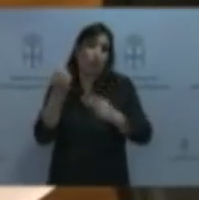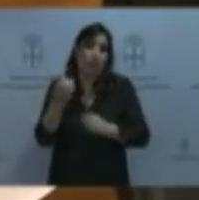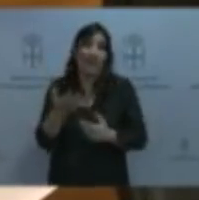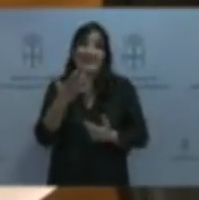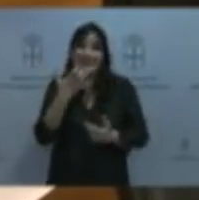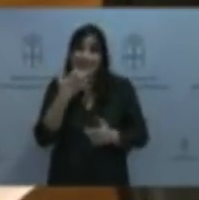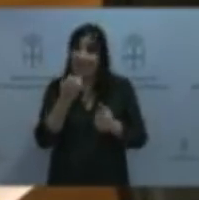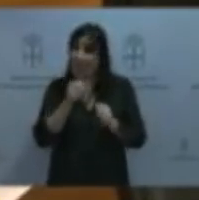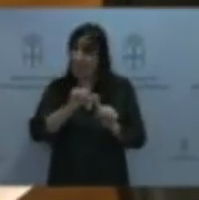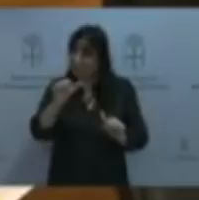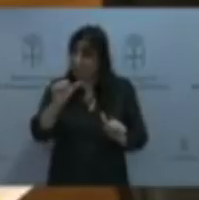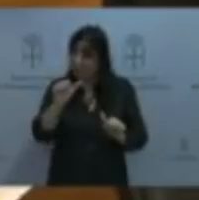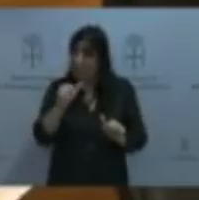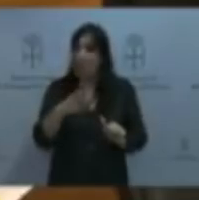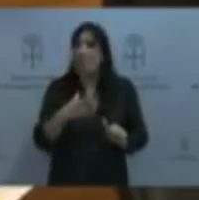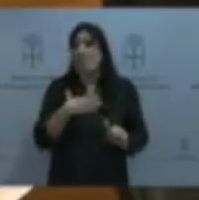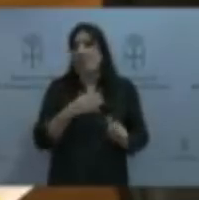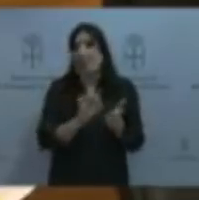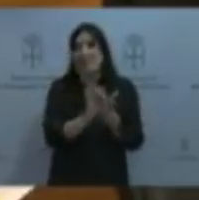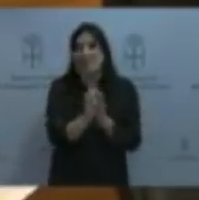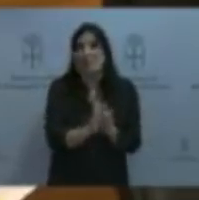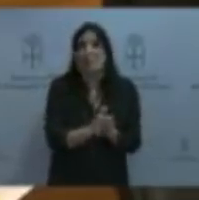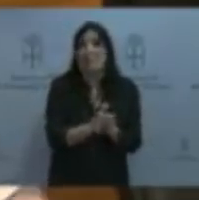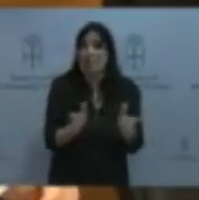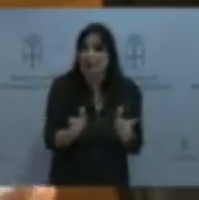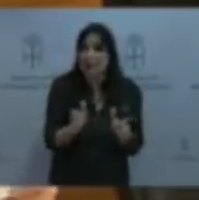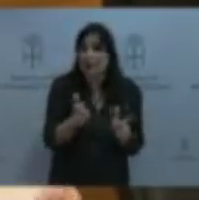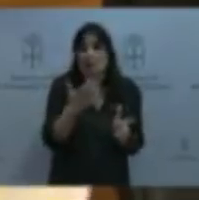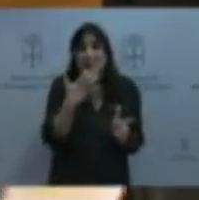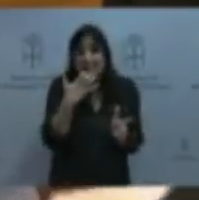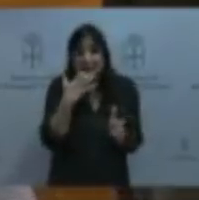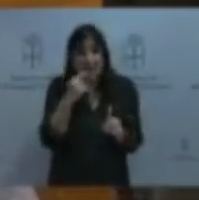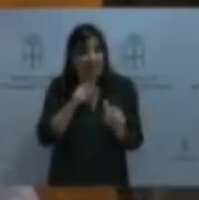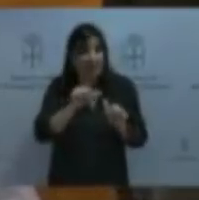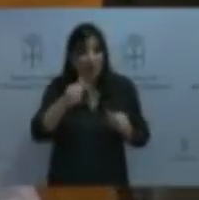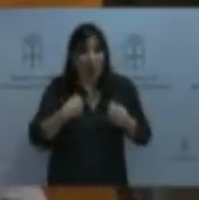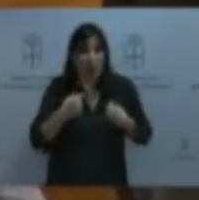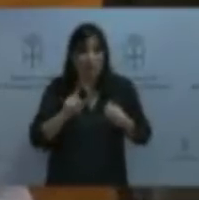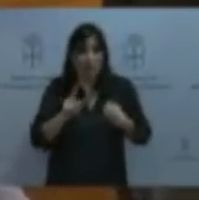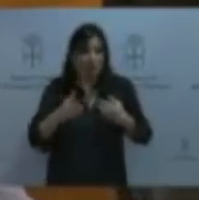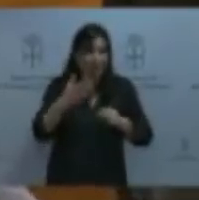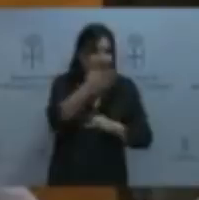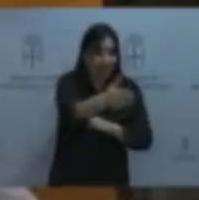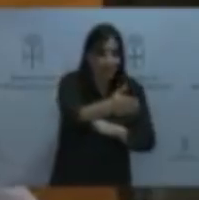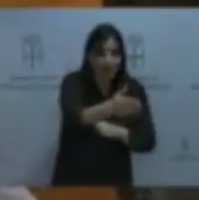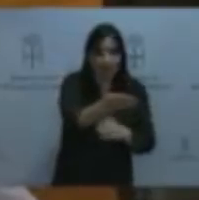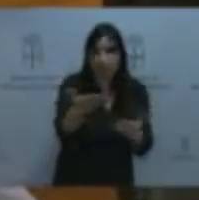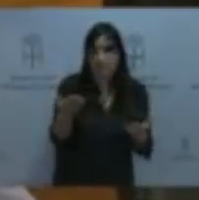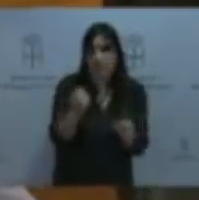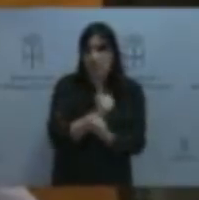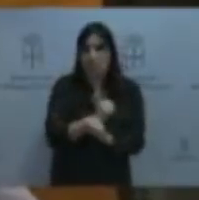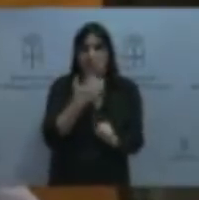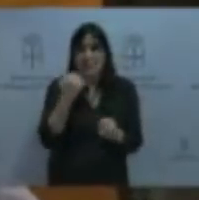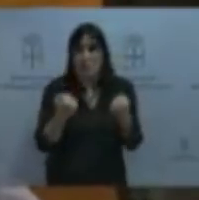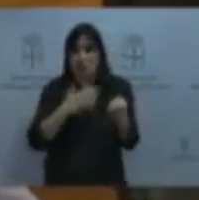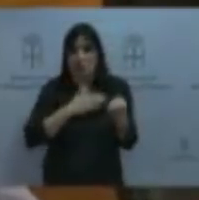para quien no vive en la ciudad es casi inviable, o era casi inviable, con sus horarios, sin tener un vehículo privado. Por no hablar de que un